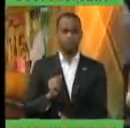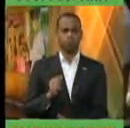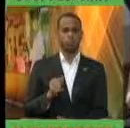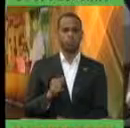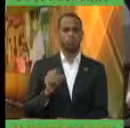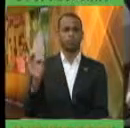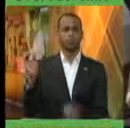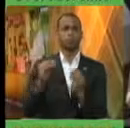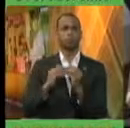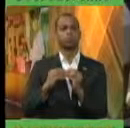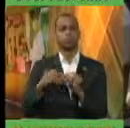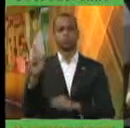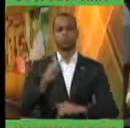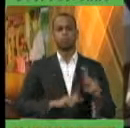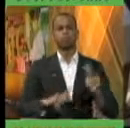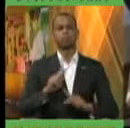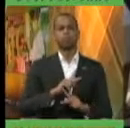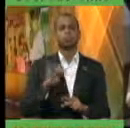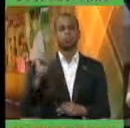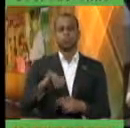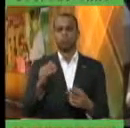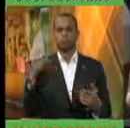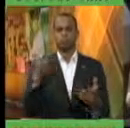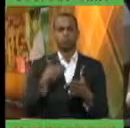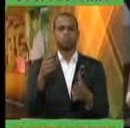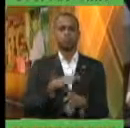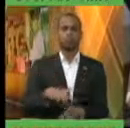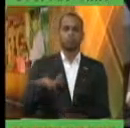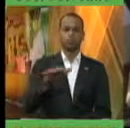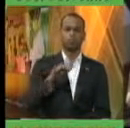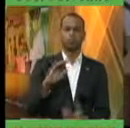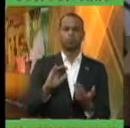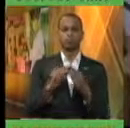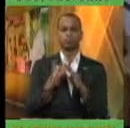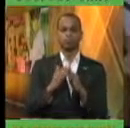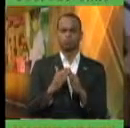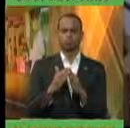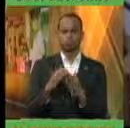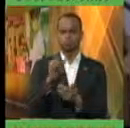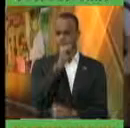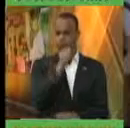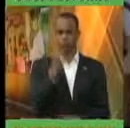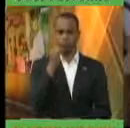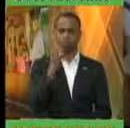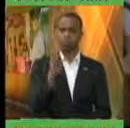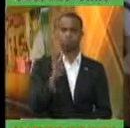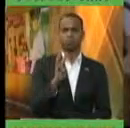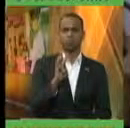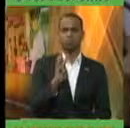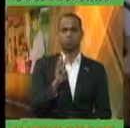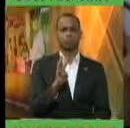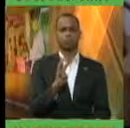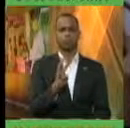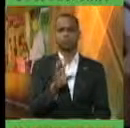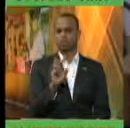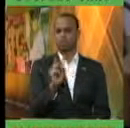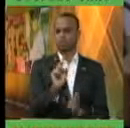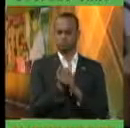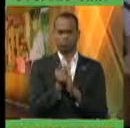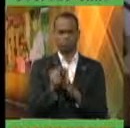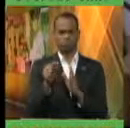más y más personas porque es una playa digamos que está más cerca de la ciudad de santo domingo 45.000 nuevo como 30